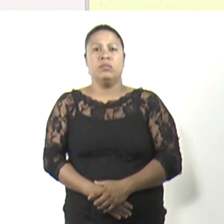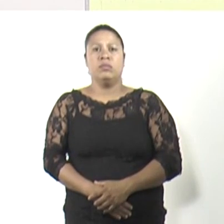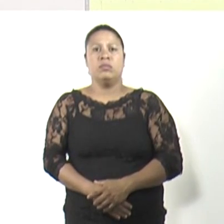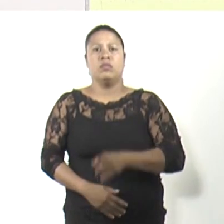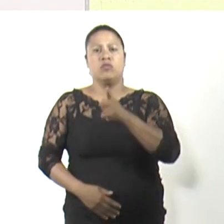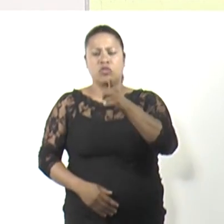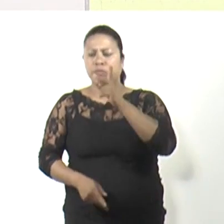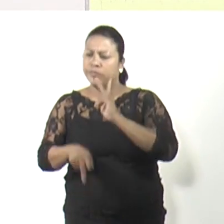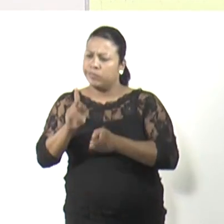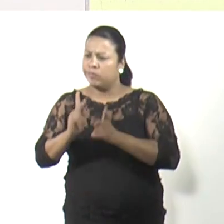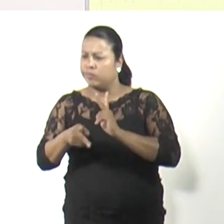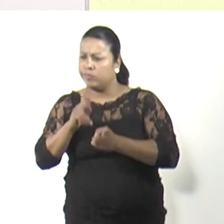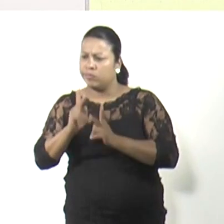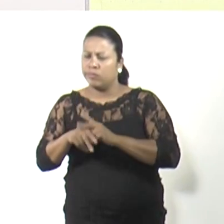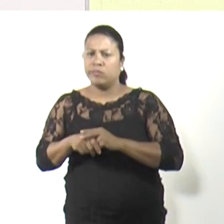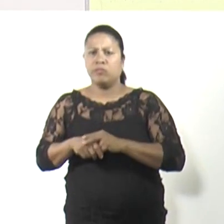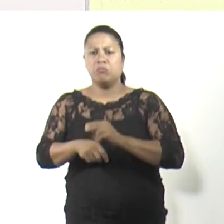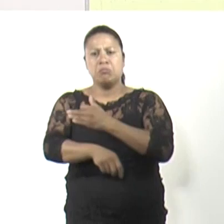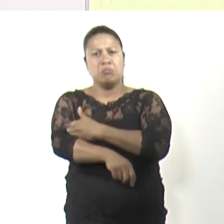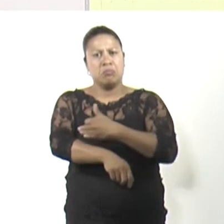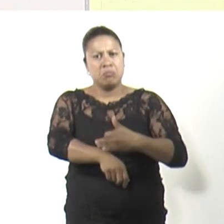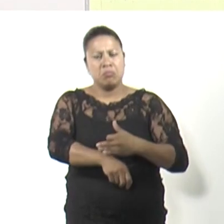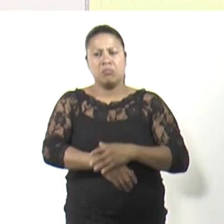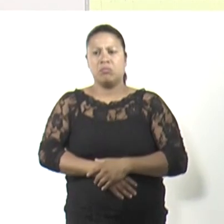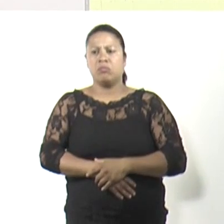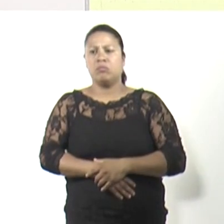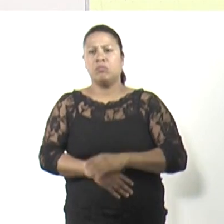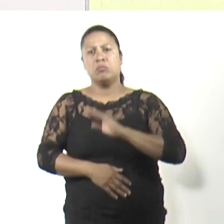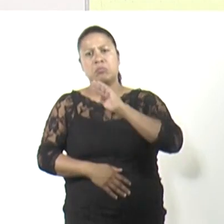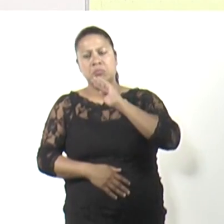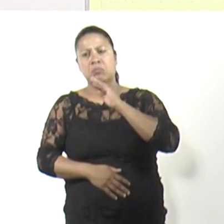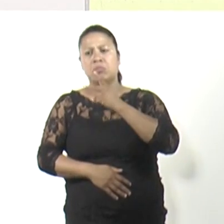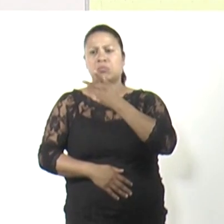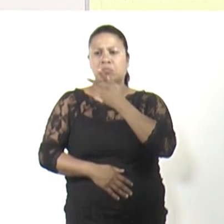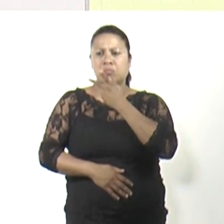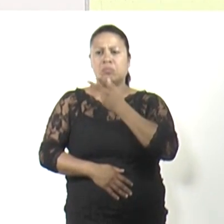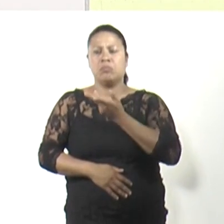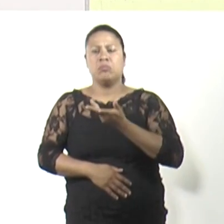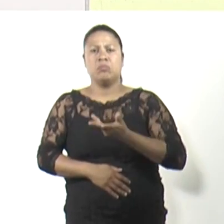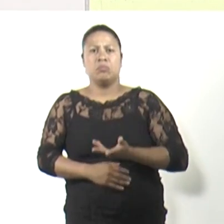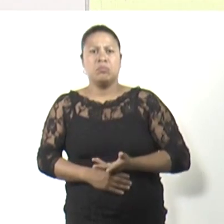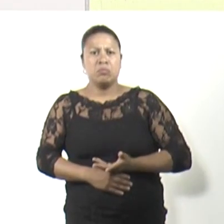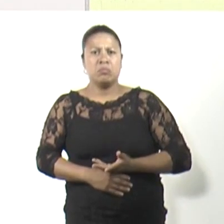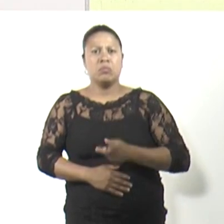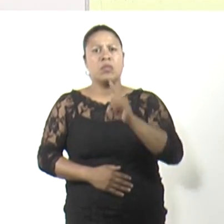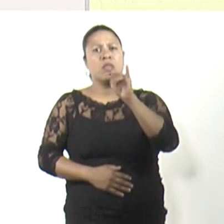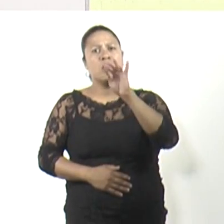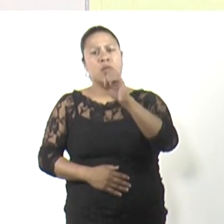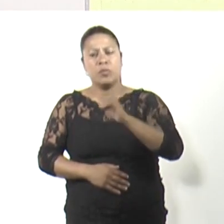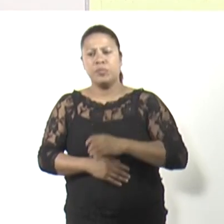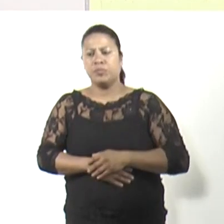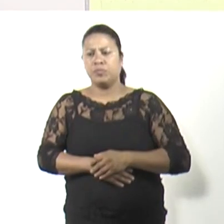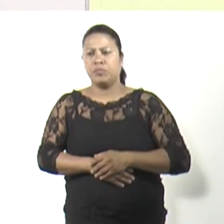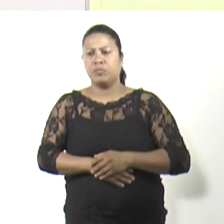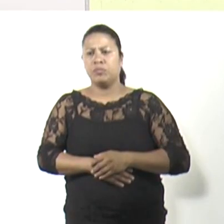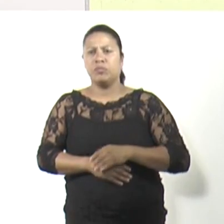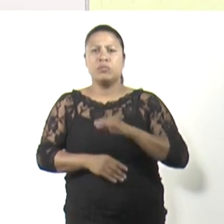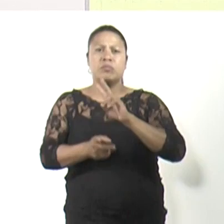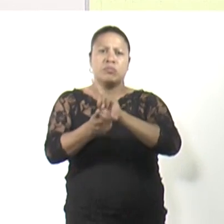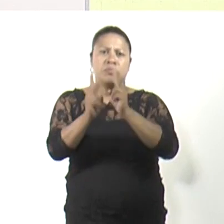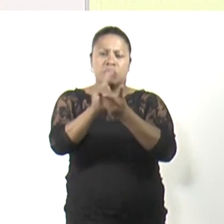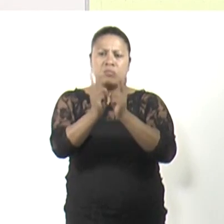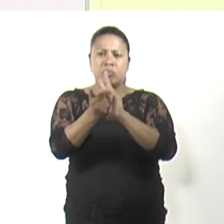Platica con algún familiar, tu papá, tu mamá, tus tíos, con algún